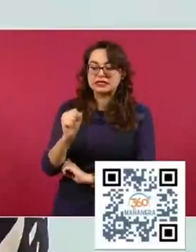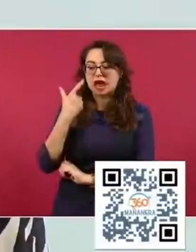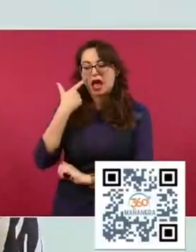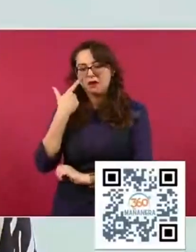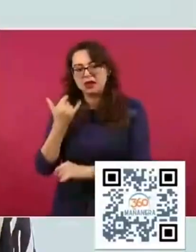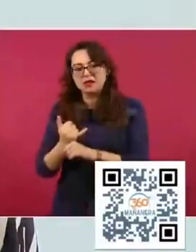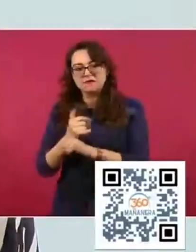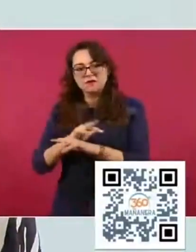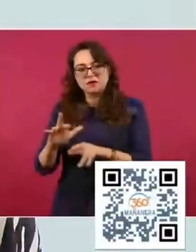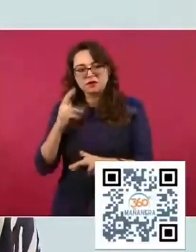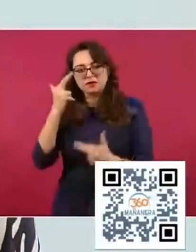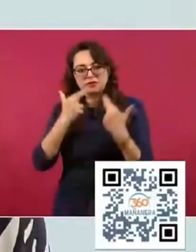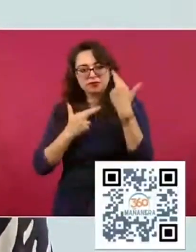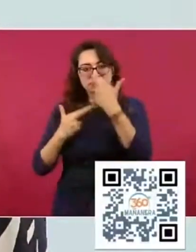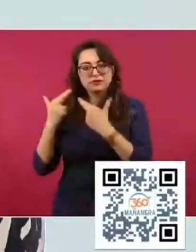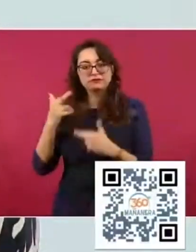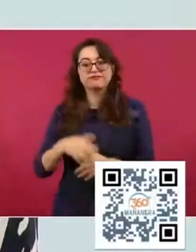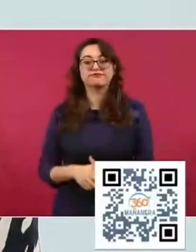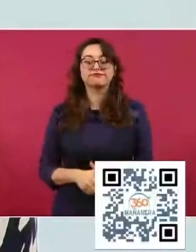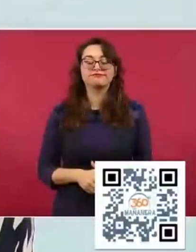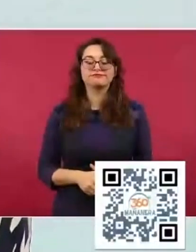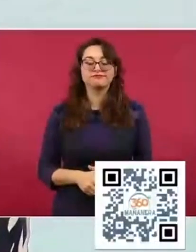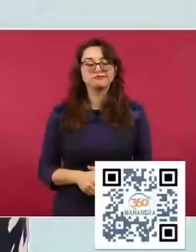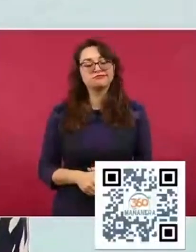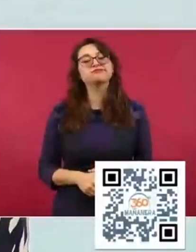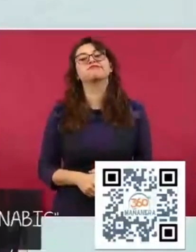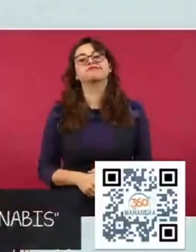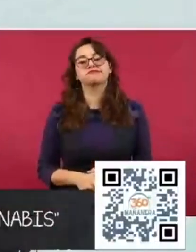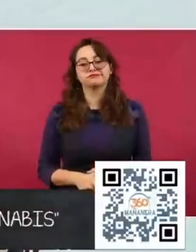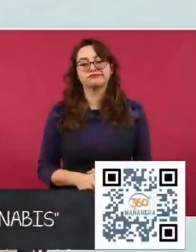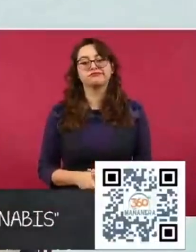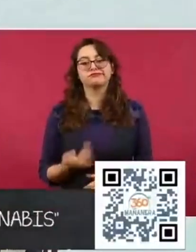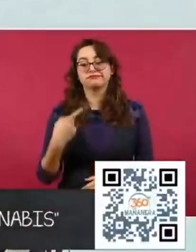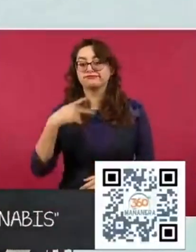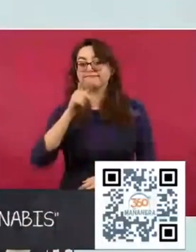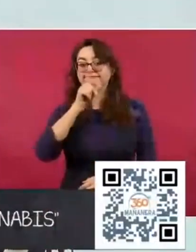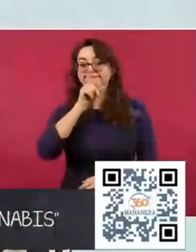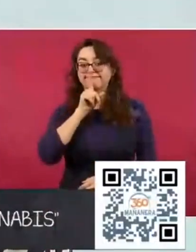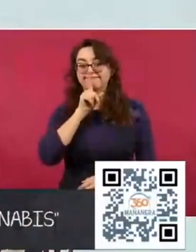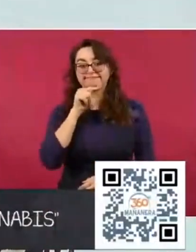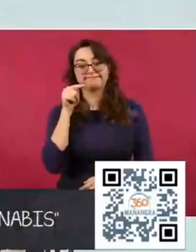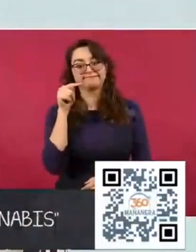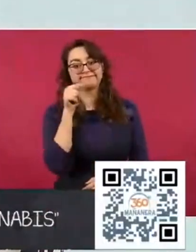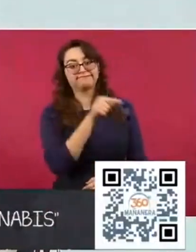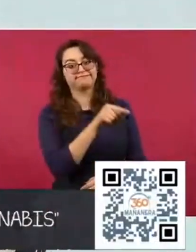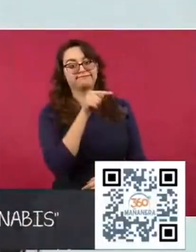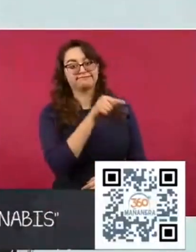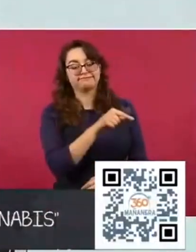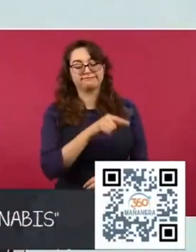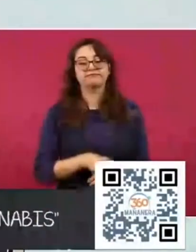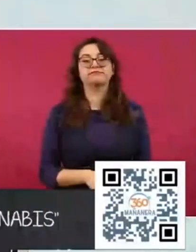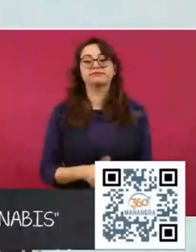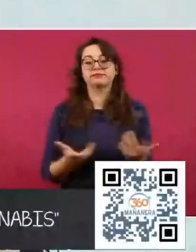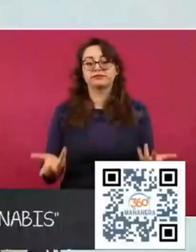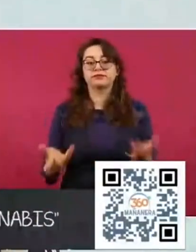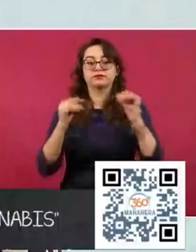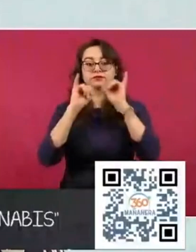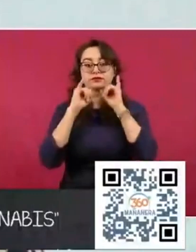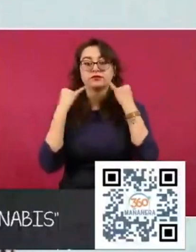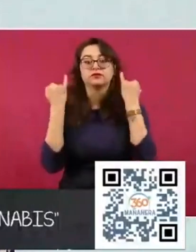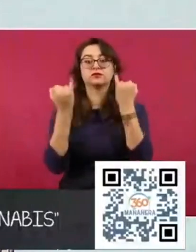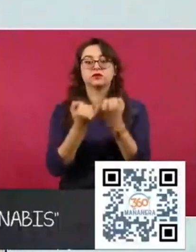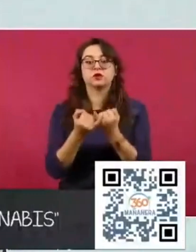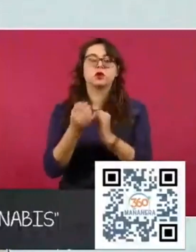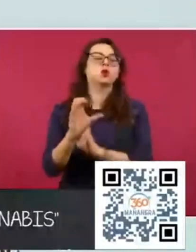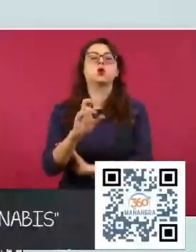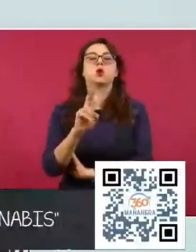Fox no dice la verdad Antes que nada aclarar que Fox es miembro de la junta directiva de la empresa cuída Life